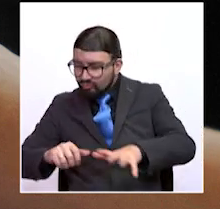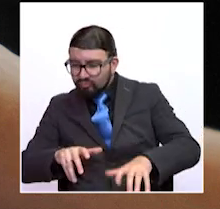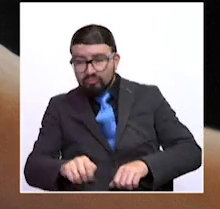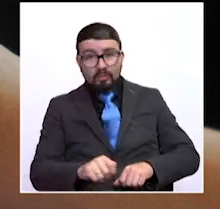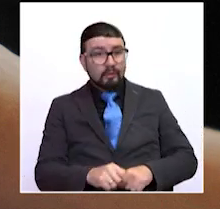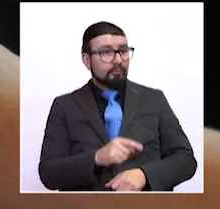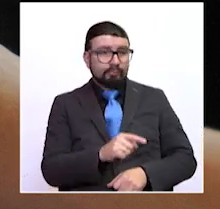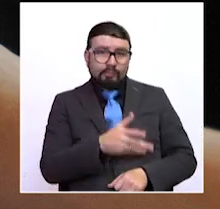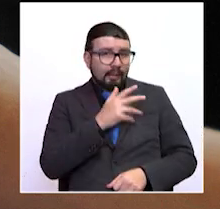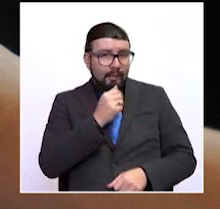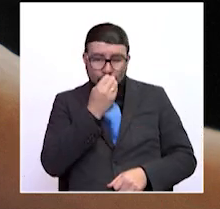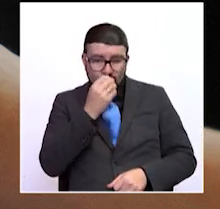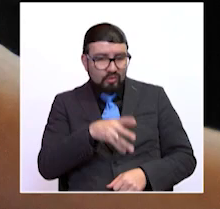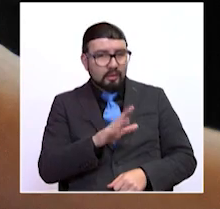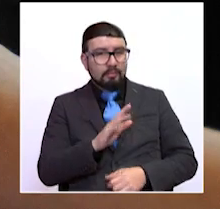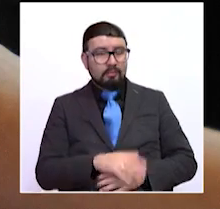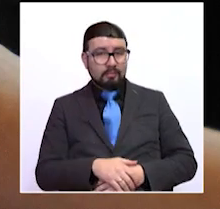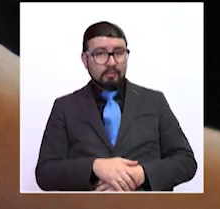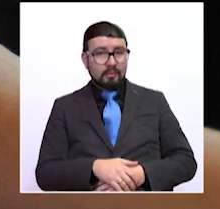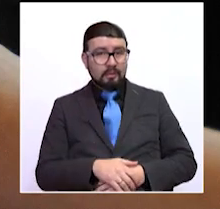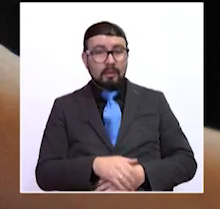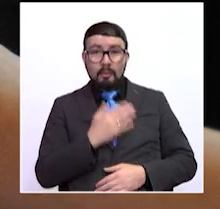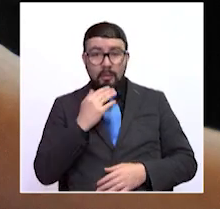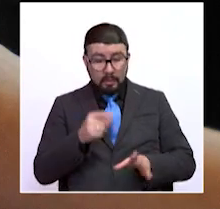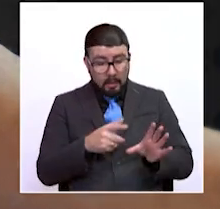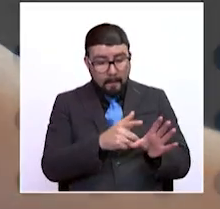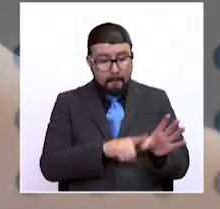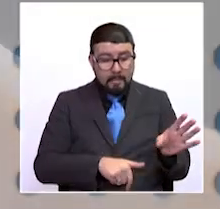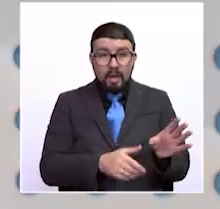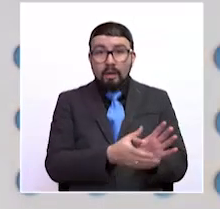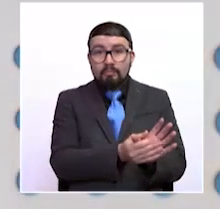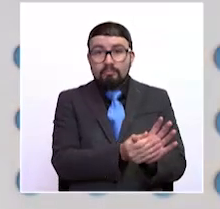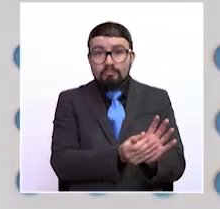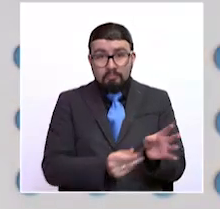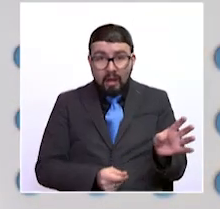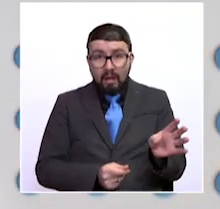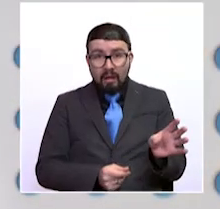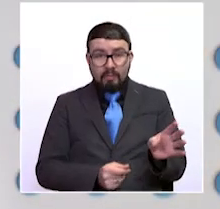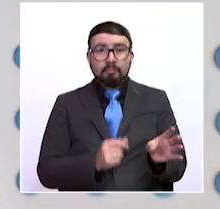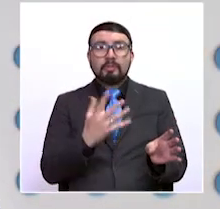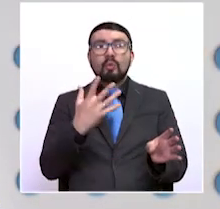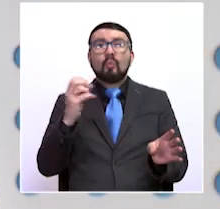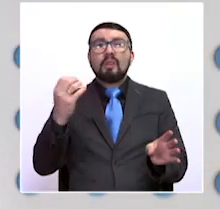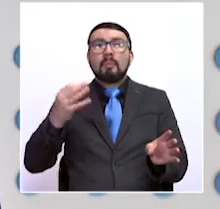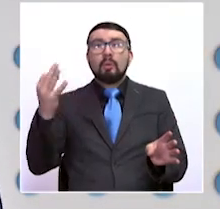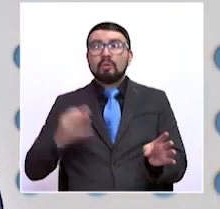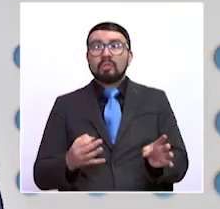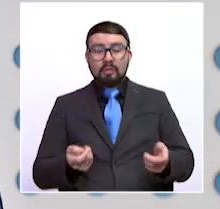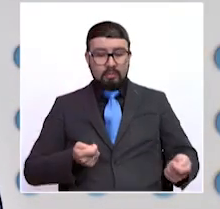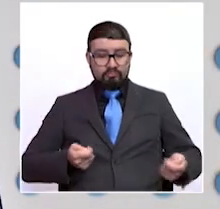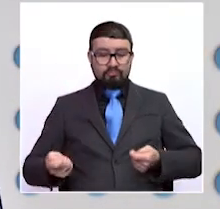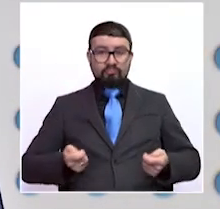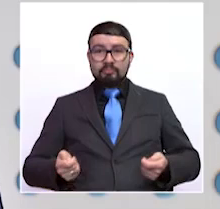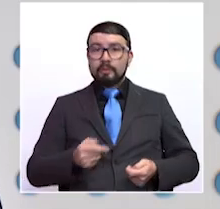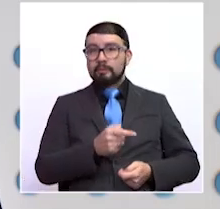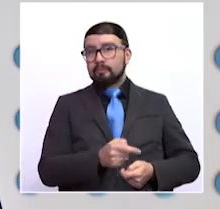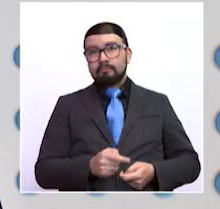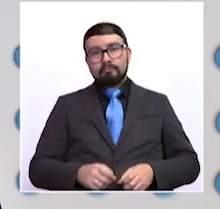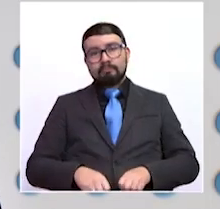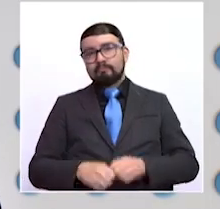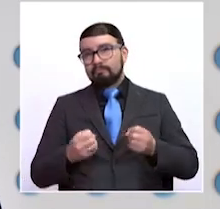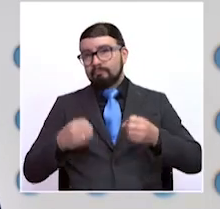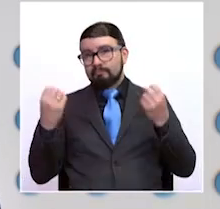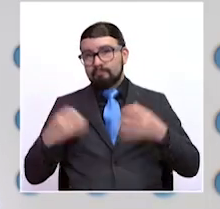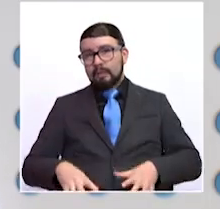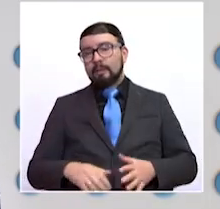de que muchas veces si se pierde el pulgar, se pierde el 50% de la funcionalidad de